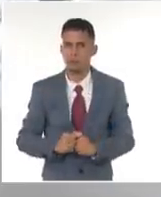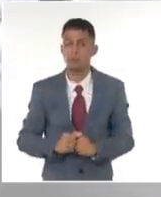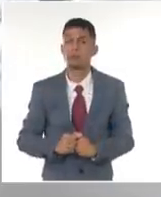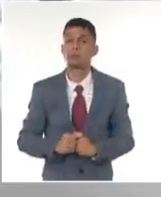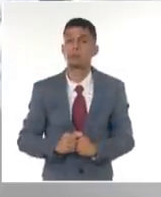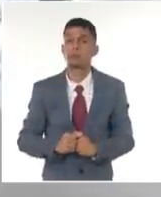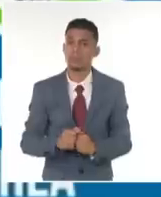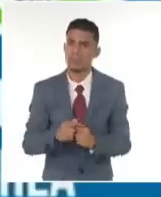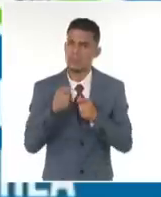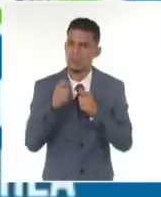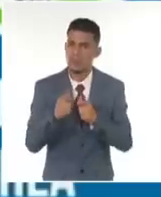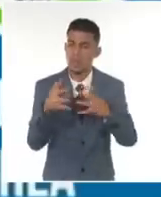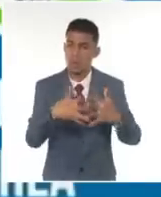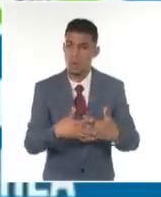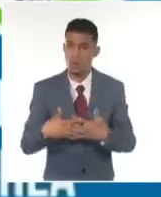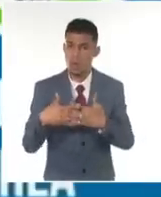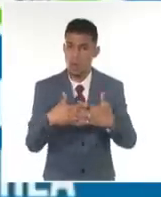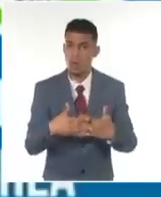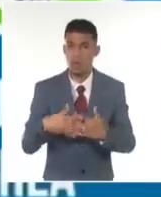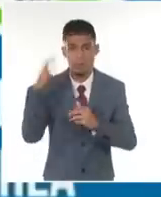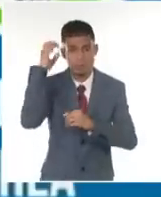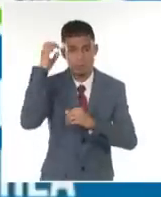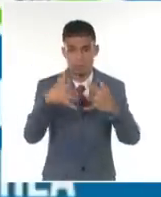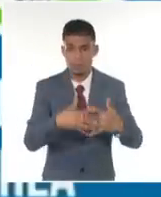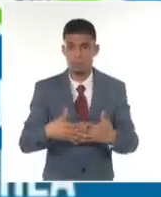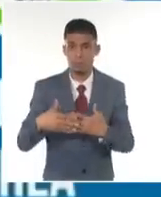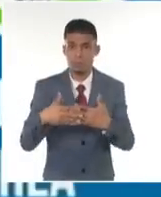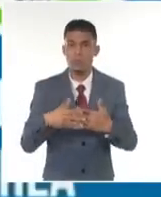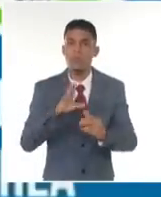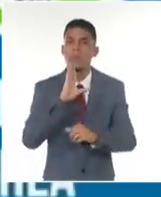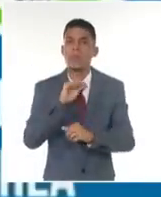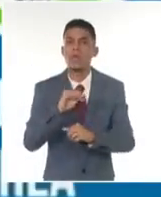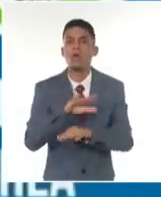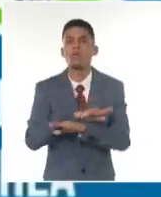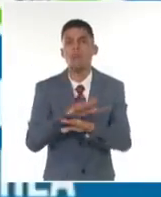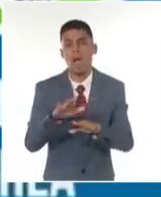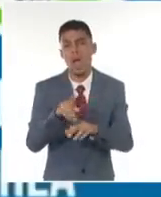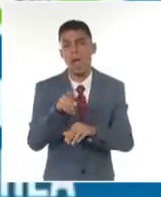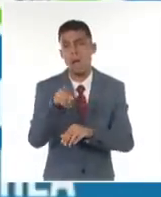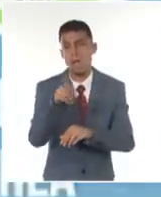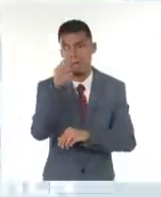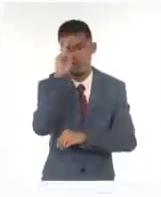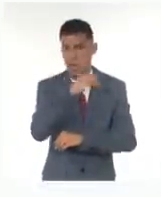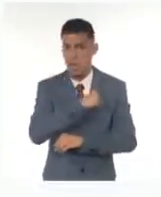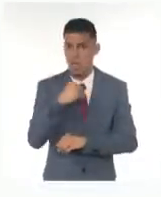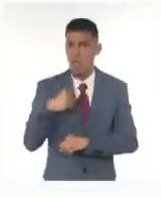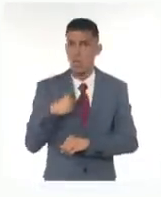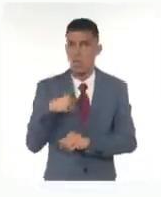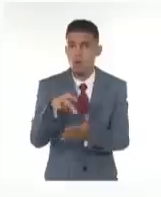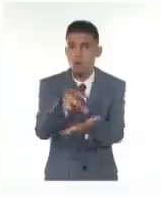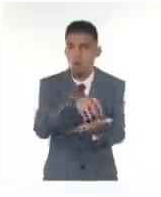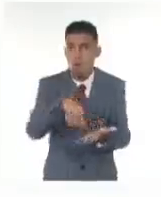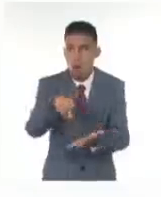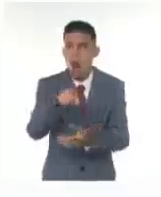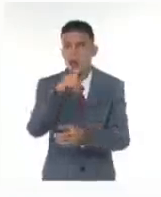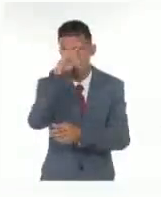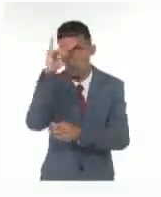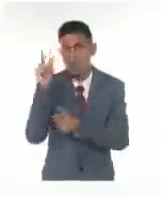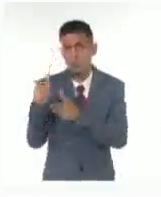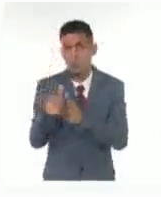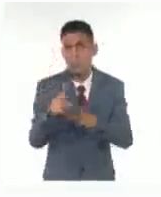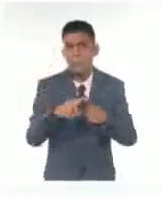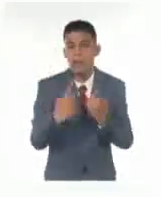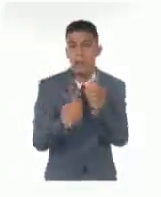gobierno estadounidense confirmó que tuvo lugar un ataque en la zona en que estaban nuestros médicos, pero sin aclaración precisa respecto